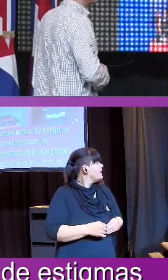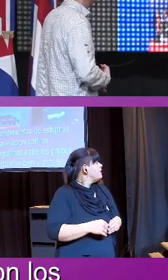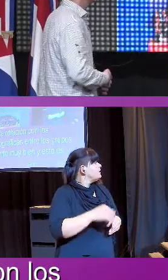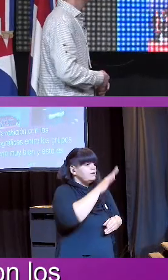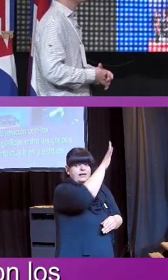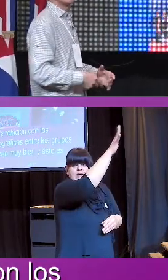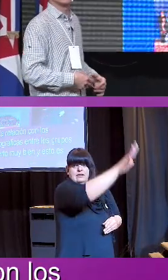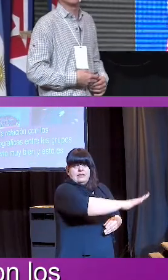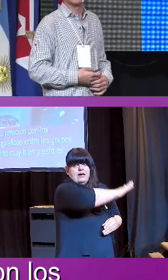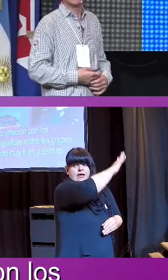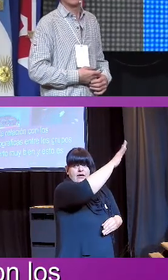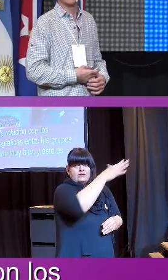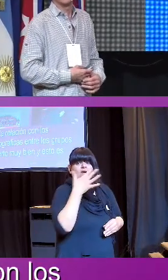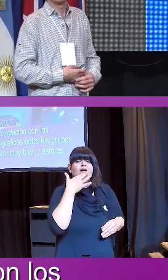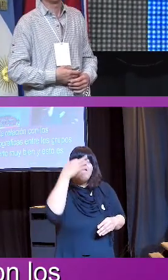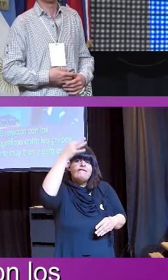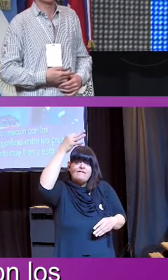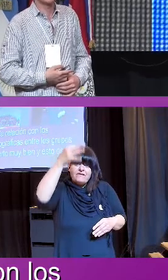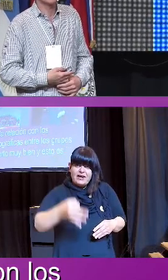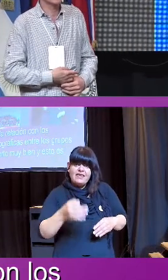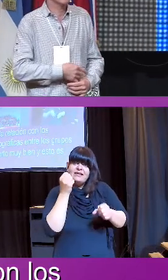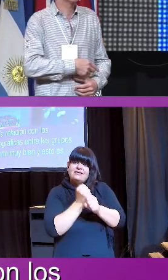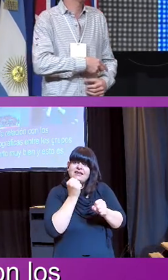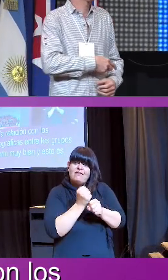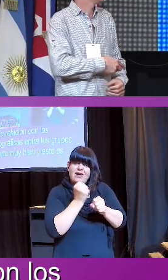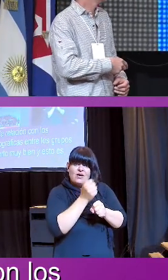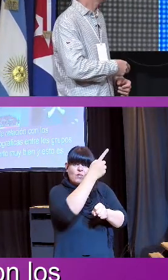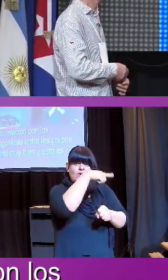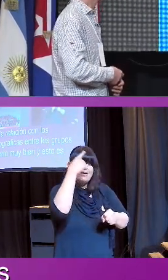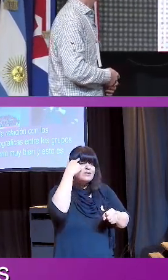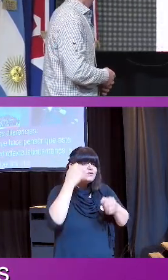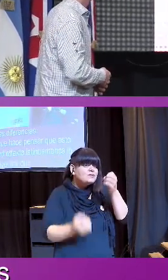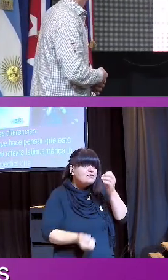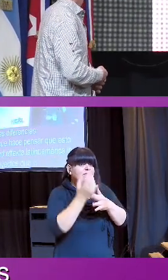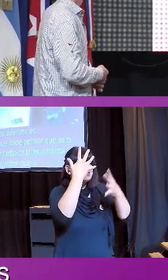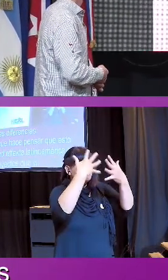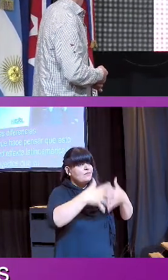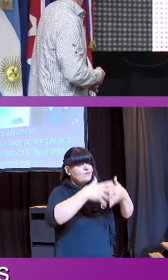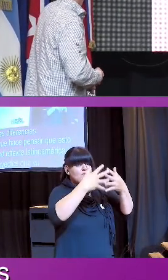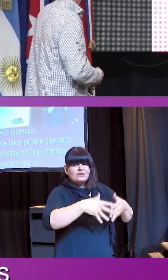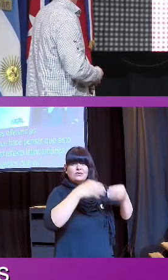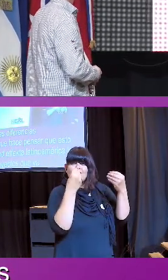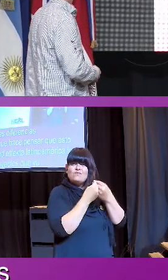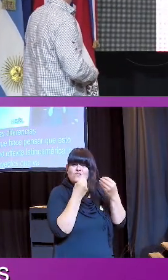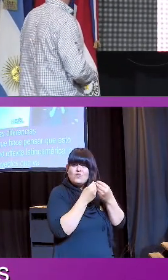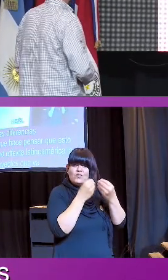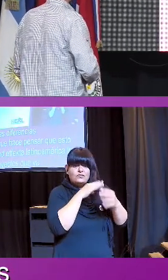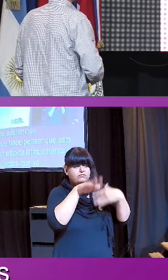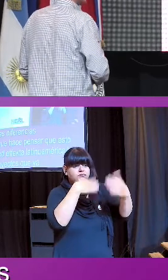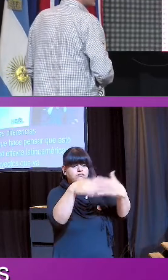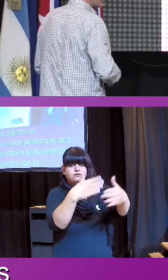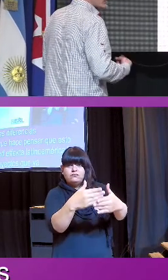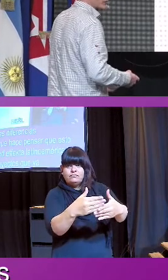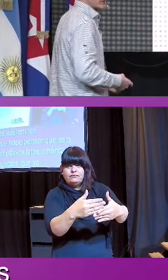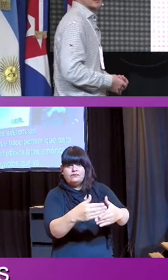de Espectro Autista Latinoamérica, lo que estamos haciendo muchos proyectos, que ya en otro momento les contaré, pero siempre